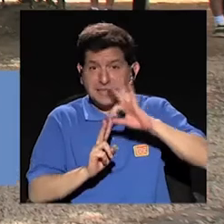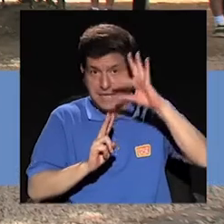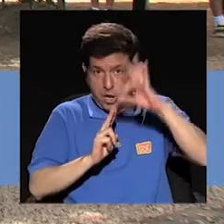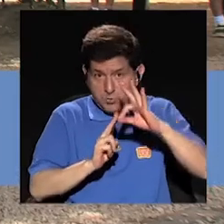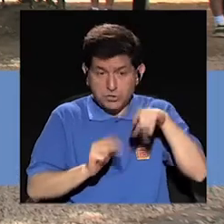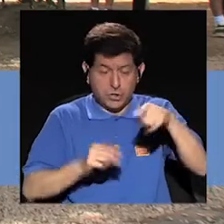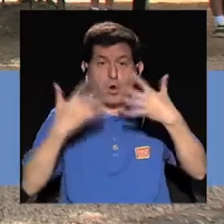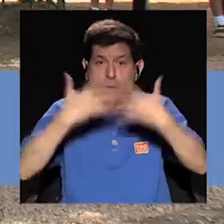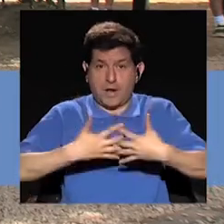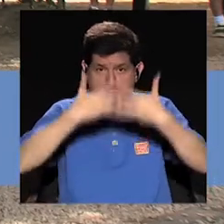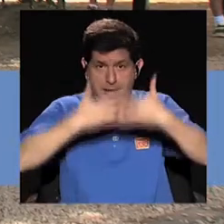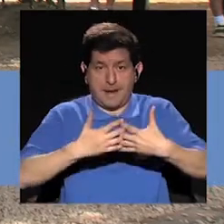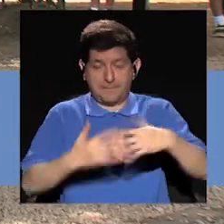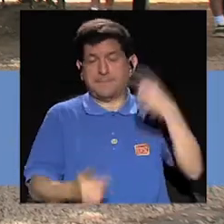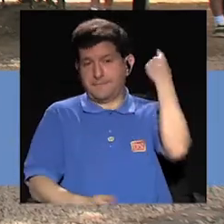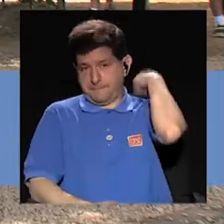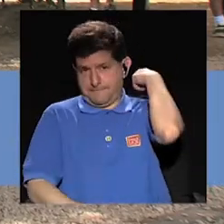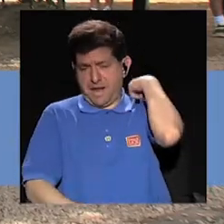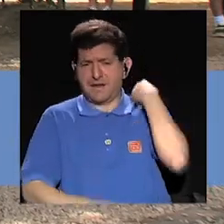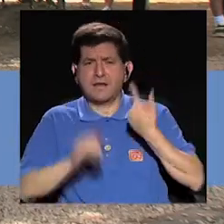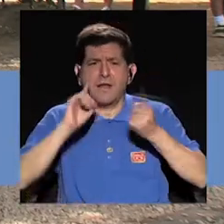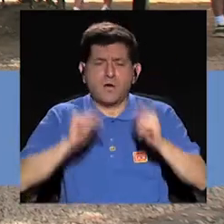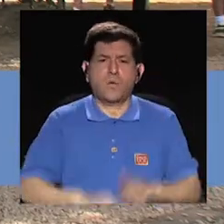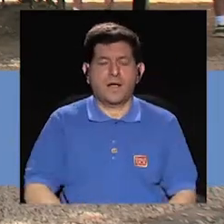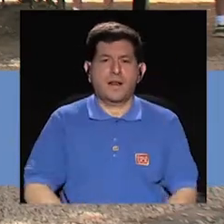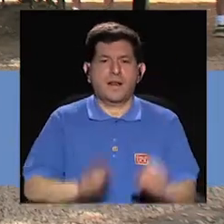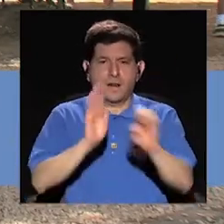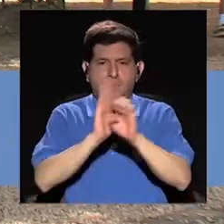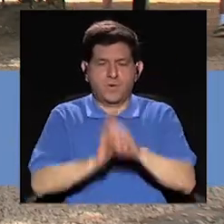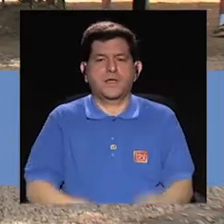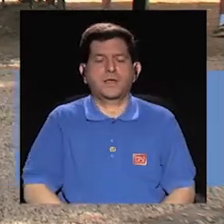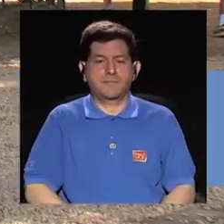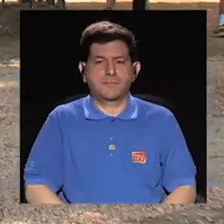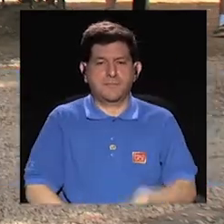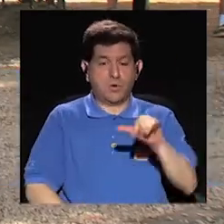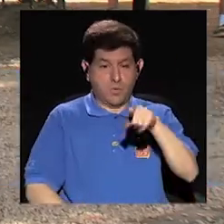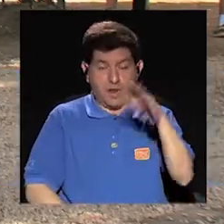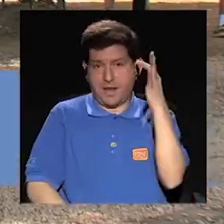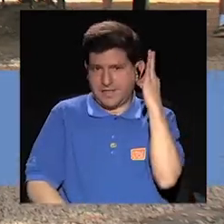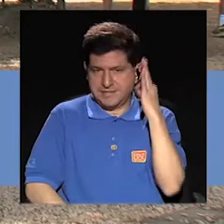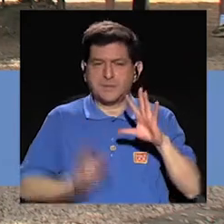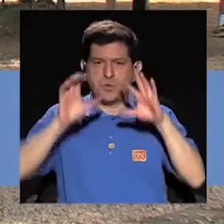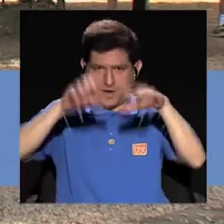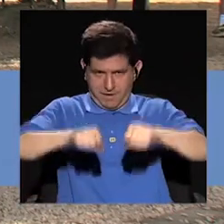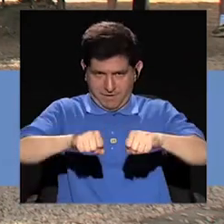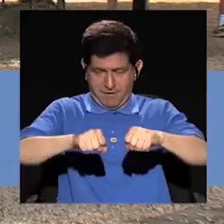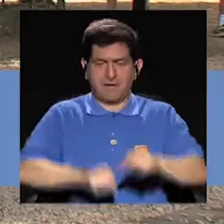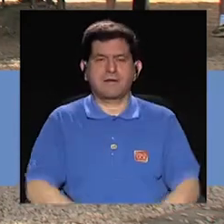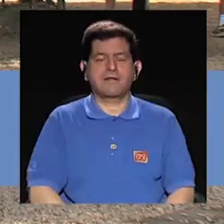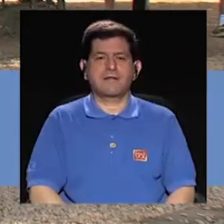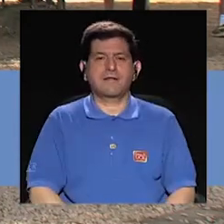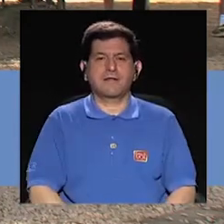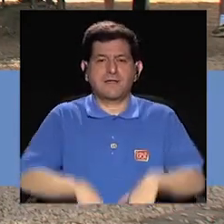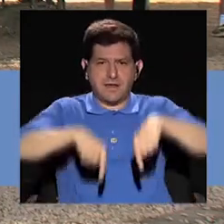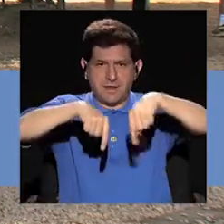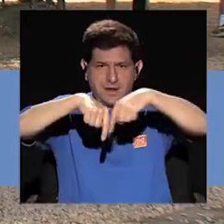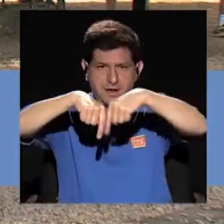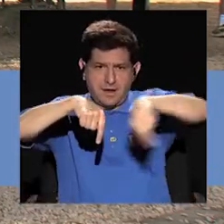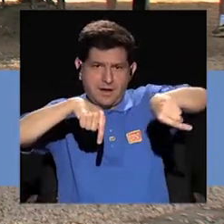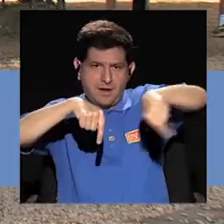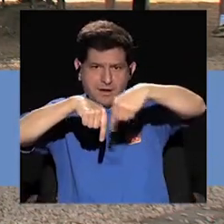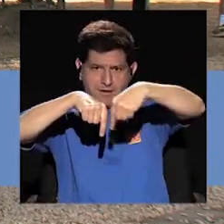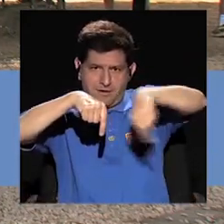El ejercicio alternativo que podemos hacer con la máquina de lumbares es, por ejemplo, agarrándonos como se está agarrando la señora